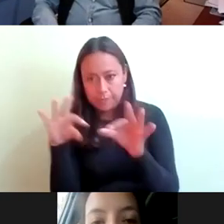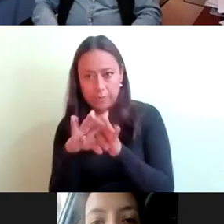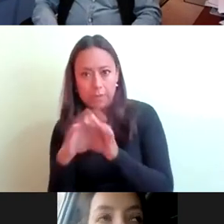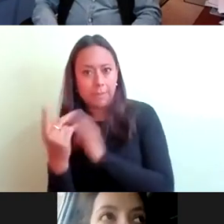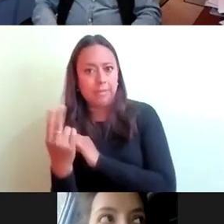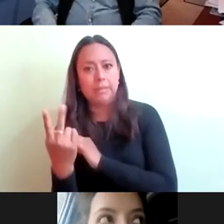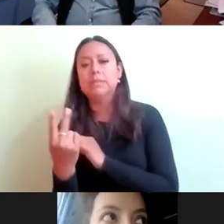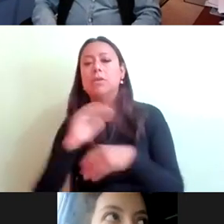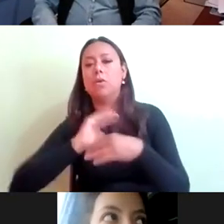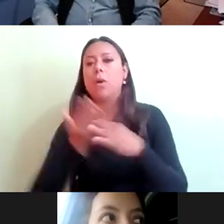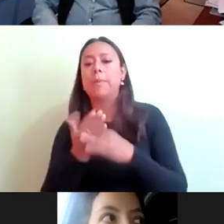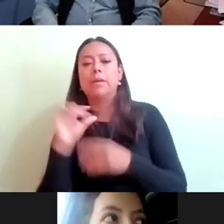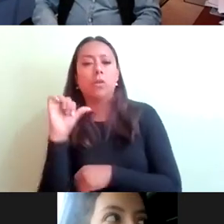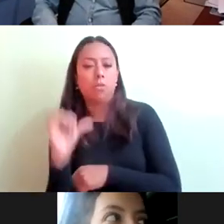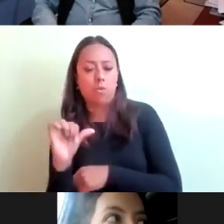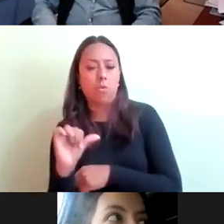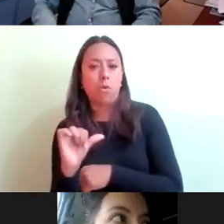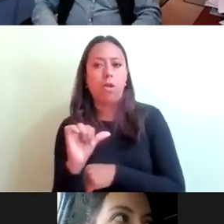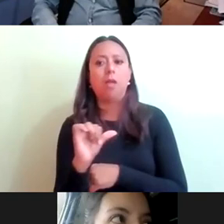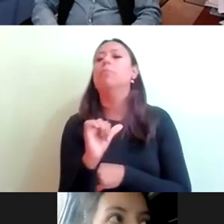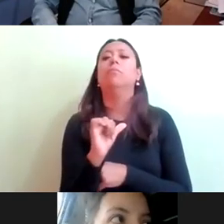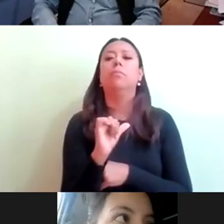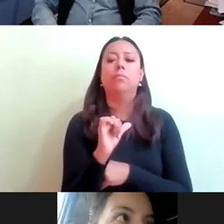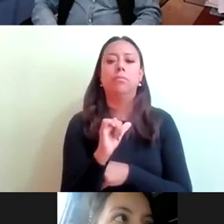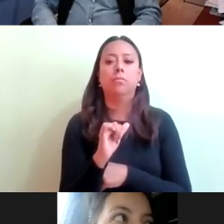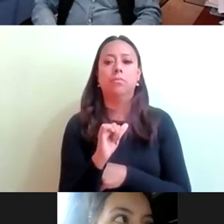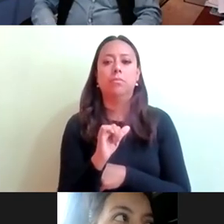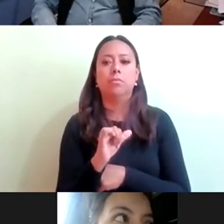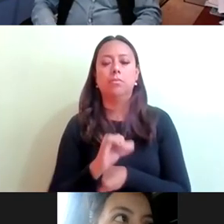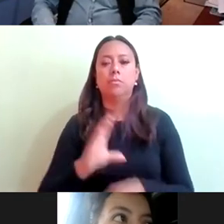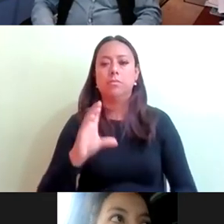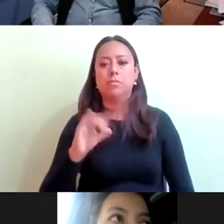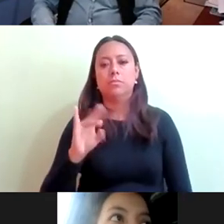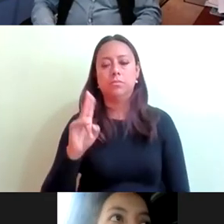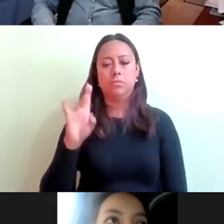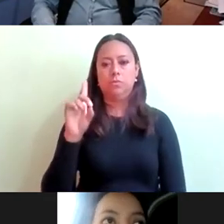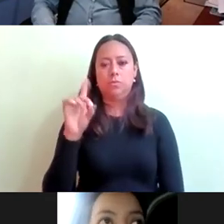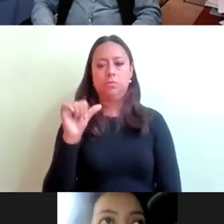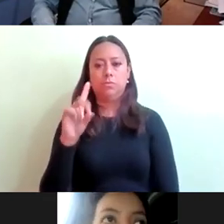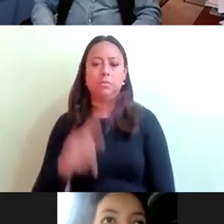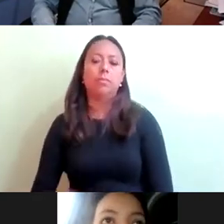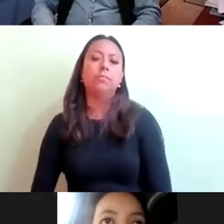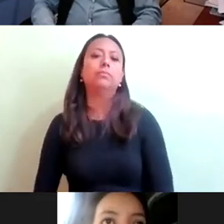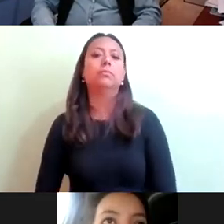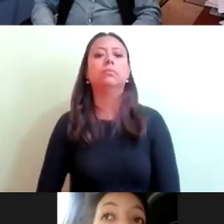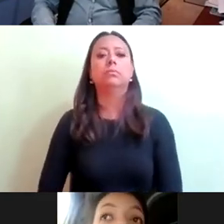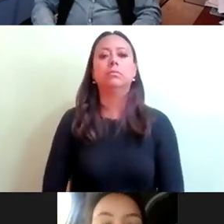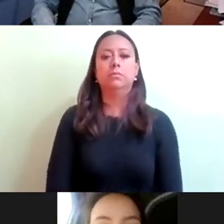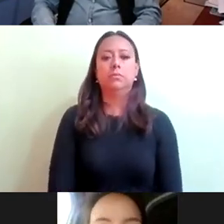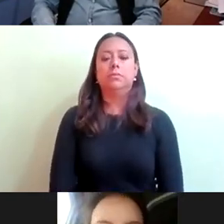A de la Constitución de la Ciudad remitieron todas en contra ciudadanos respecto de la